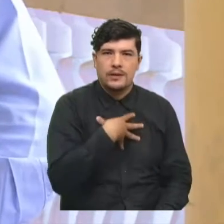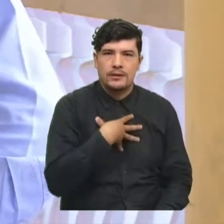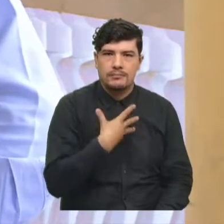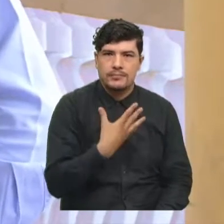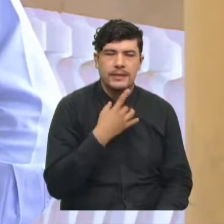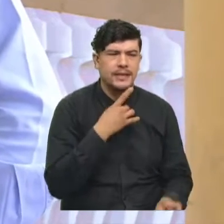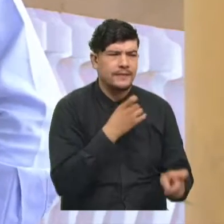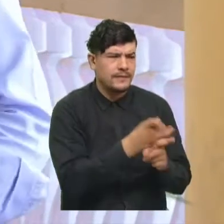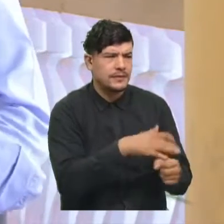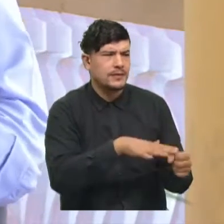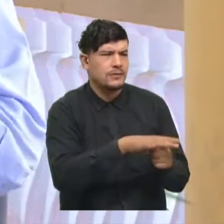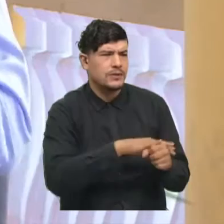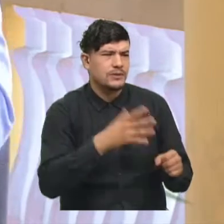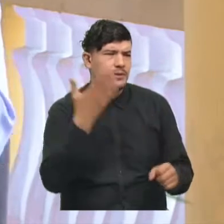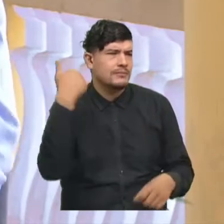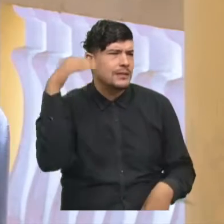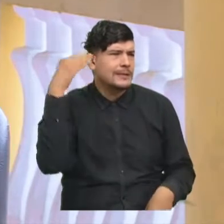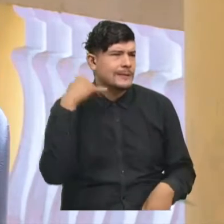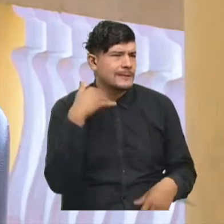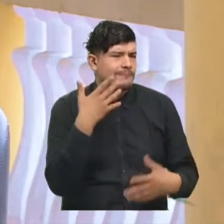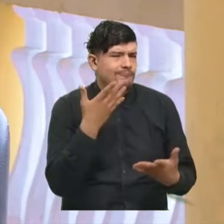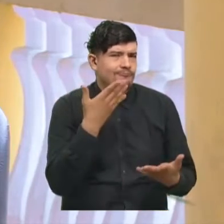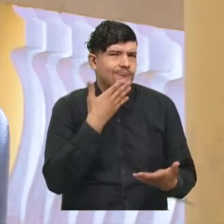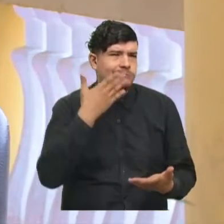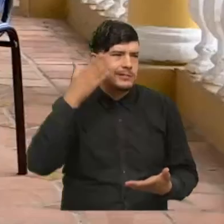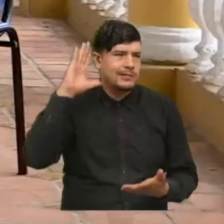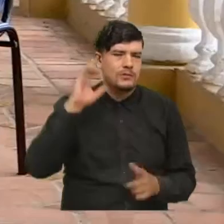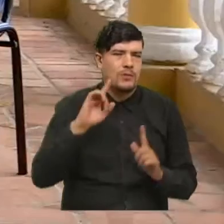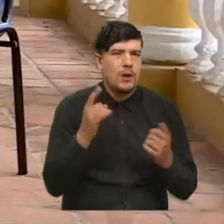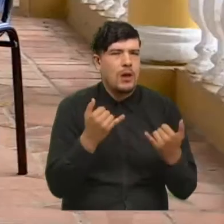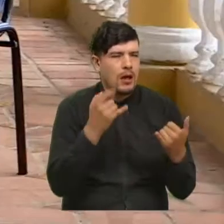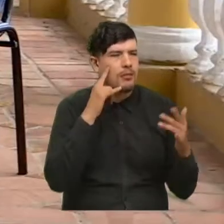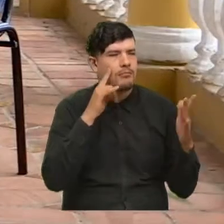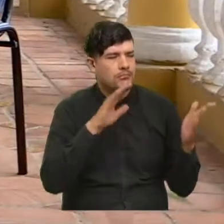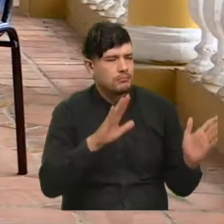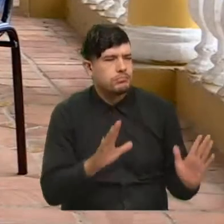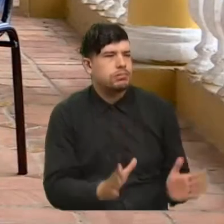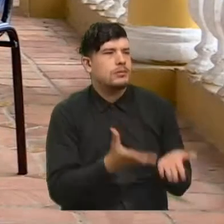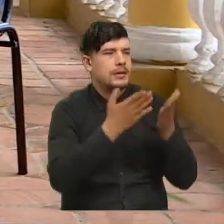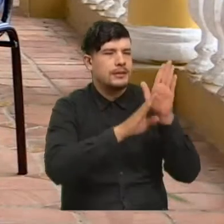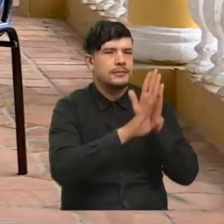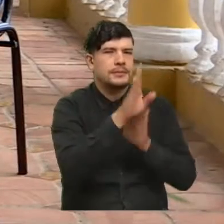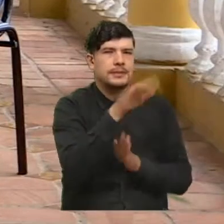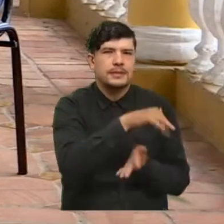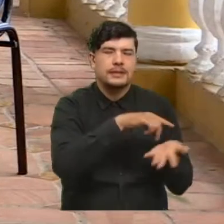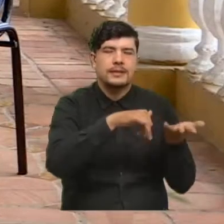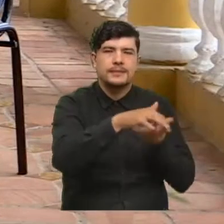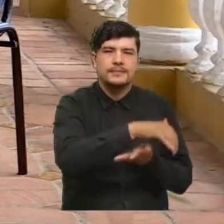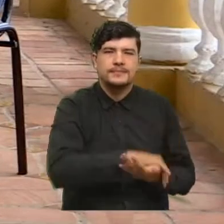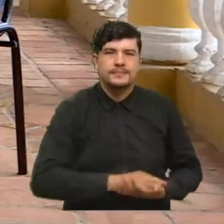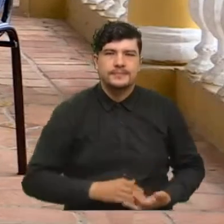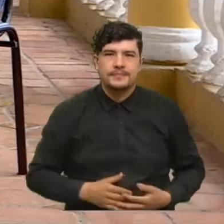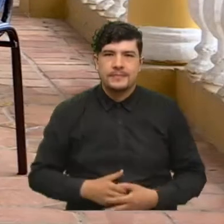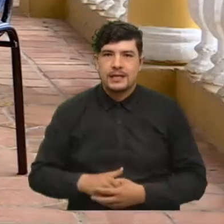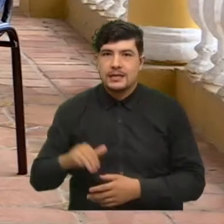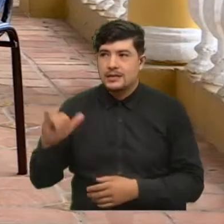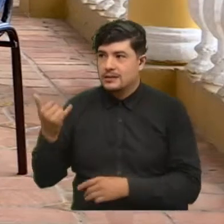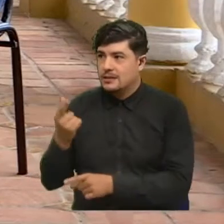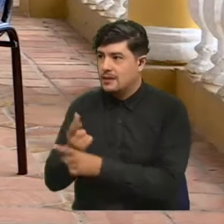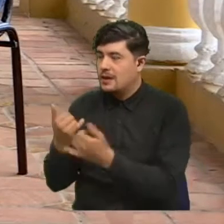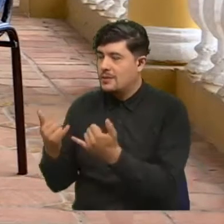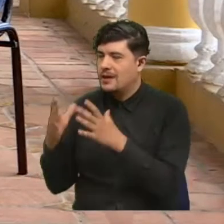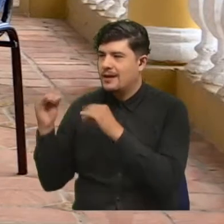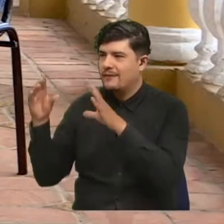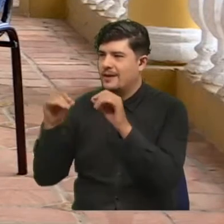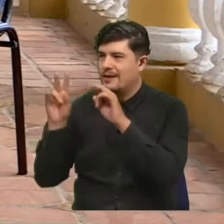que se han vivido en el pasado pues lograremos poder mejorar y avanzar en ese gran propósito así es estamos hablando en la tarde de hoy en